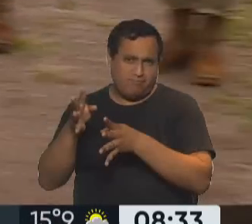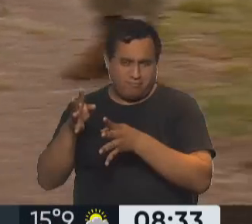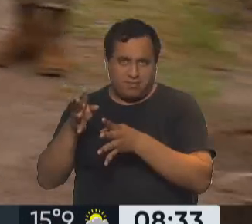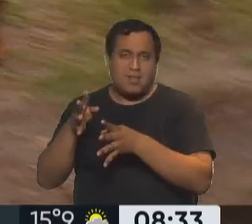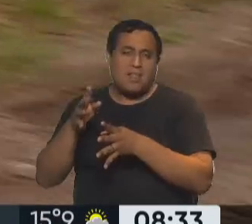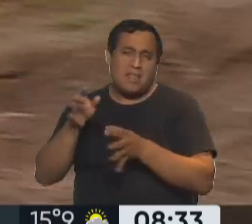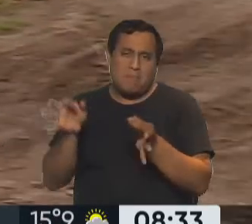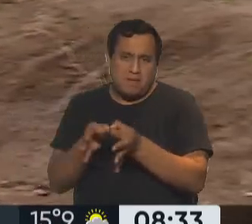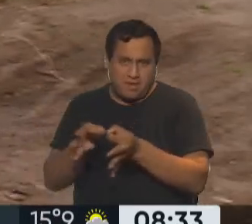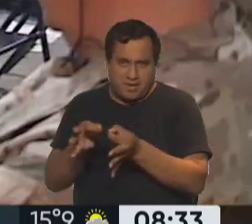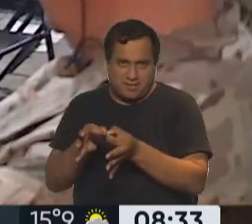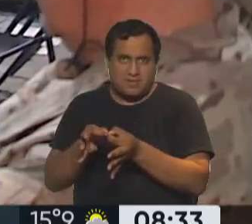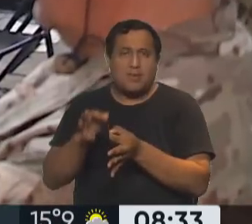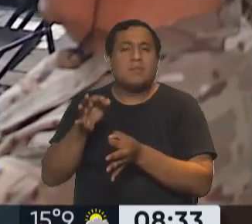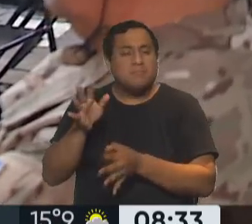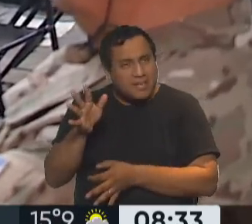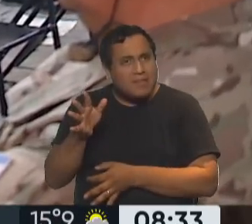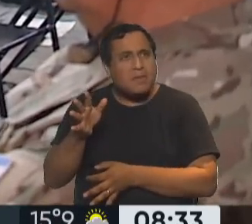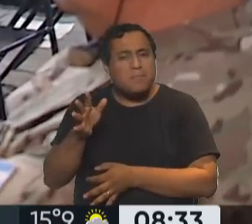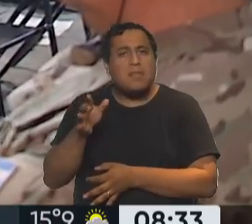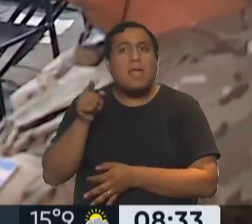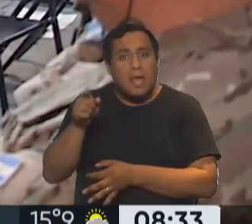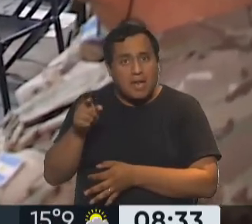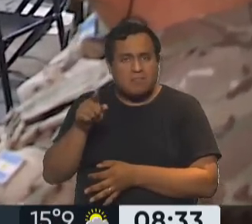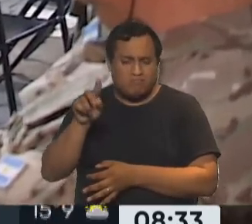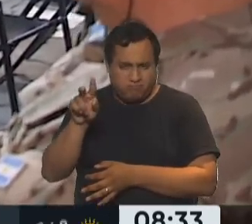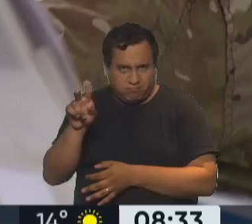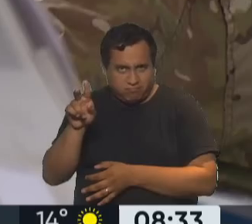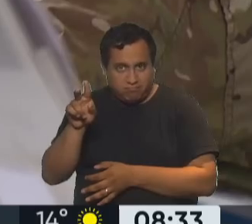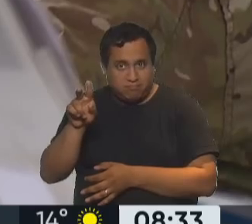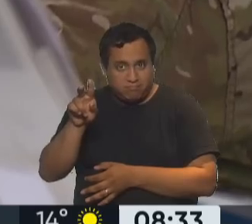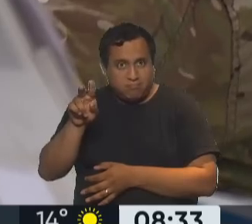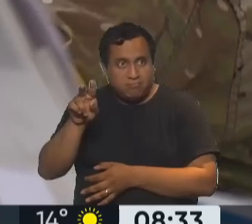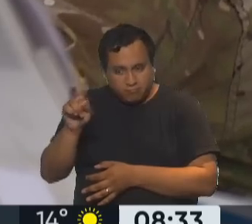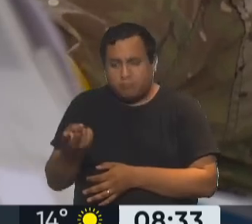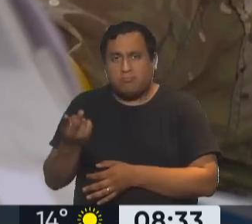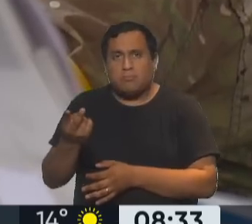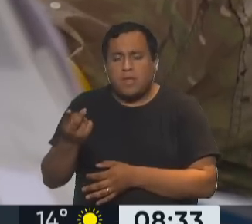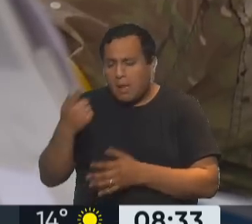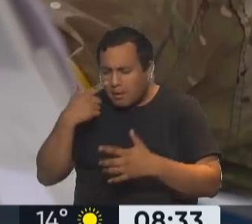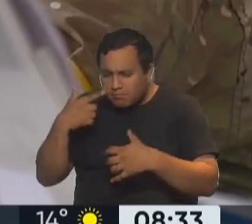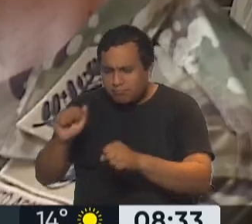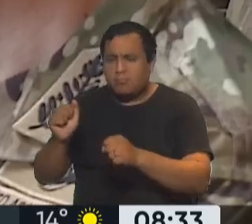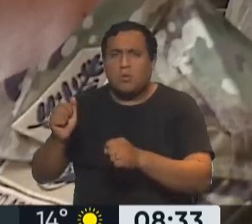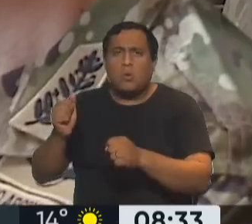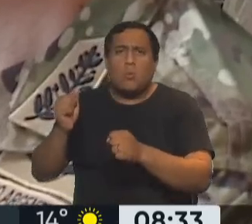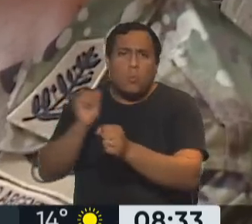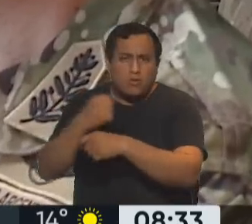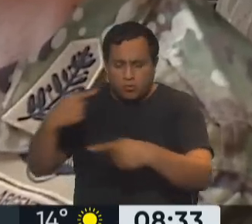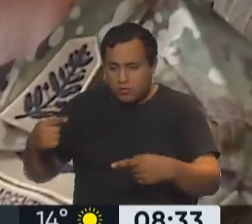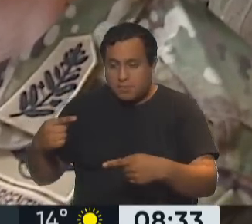601 de Ingenieros, cuyos restos fueron reconocidos recientemente. Participan más